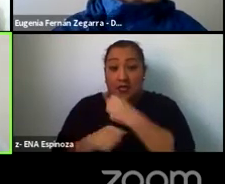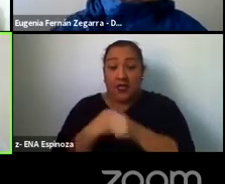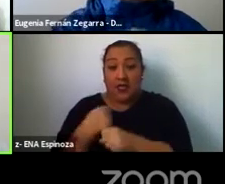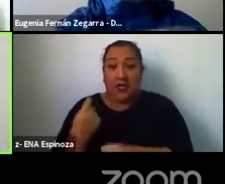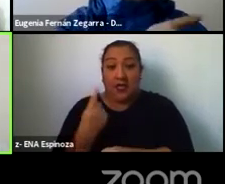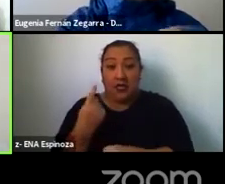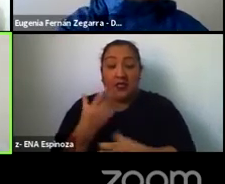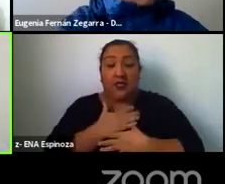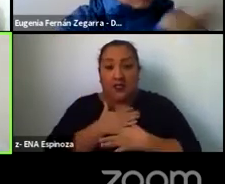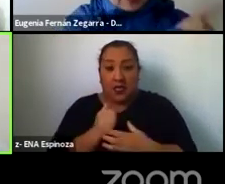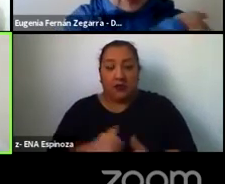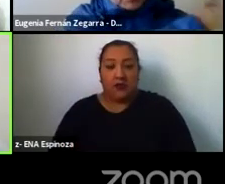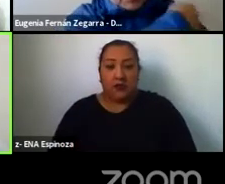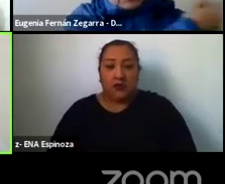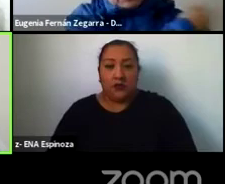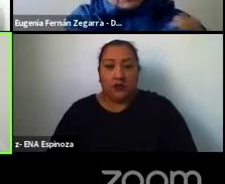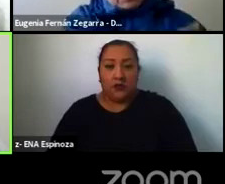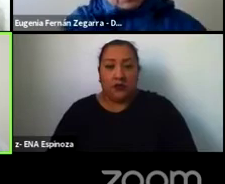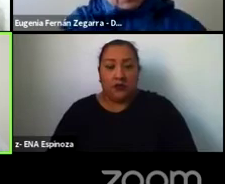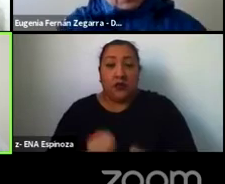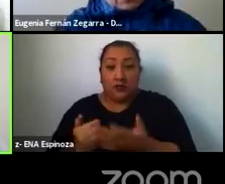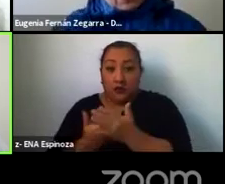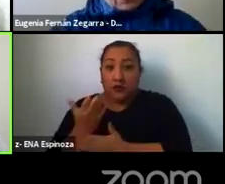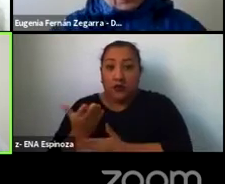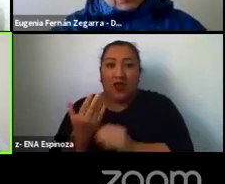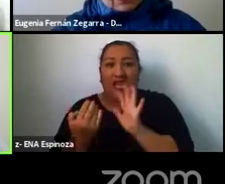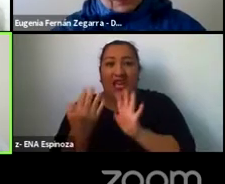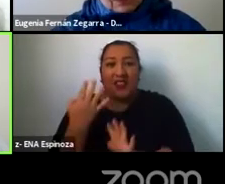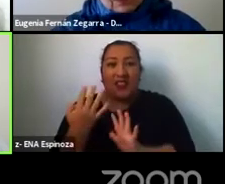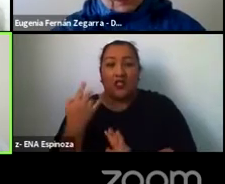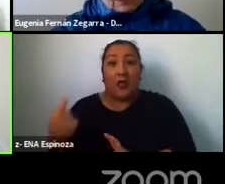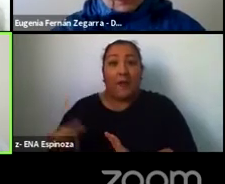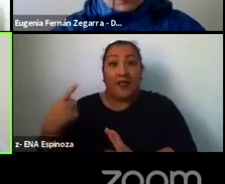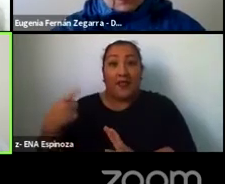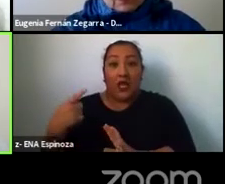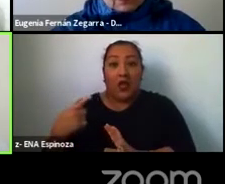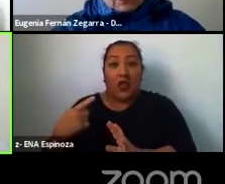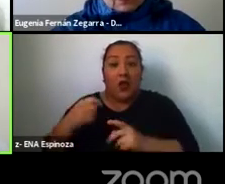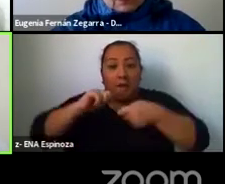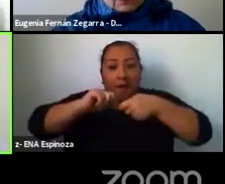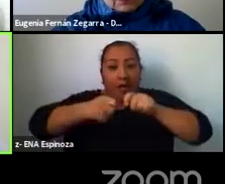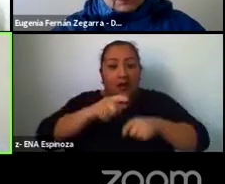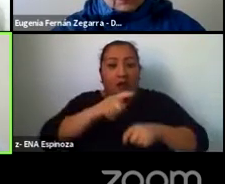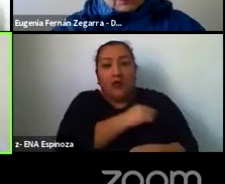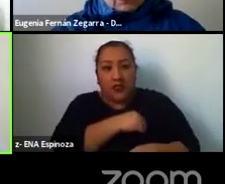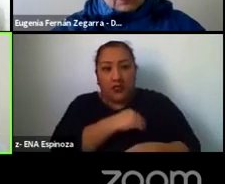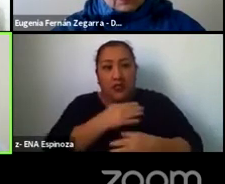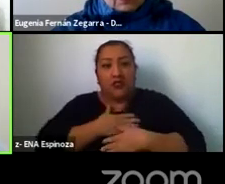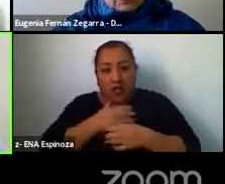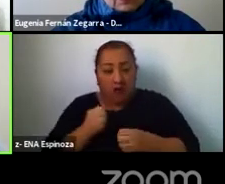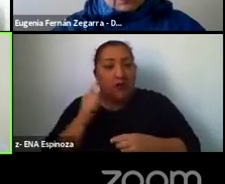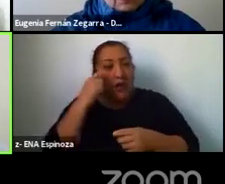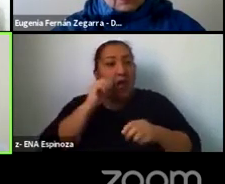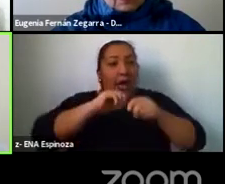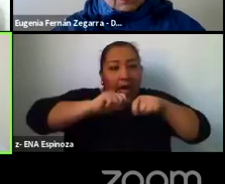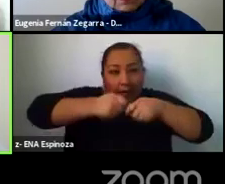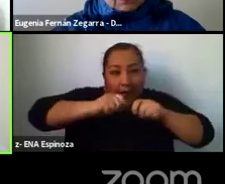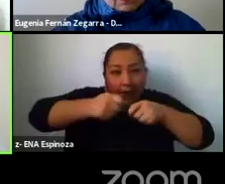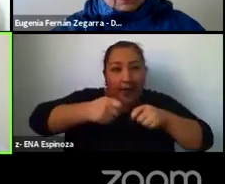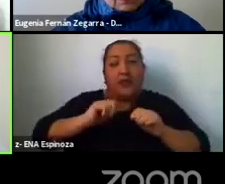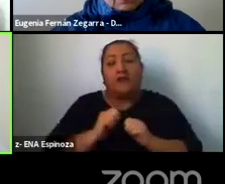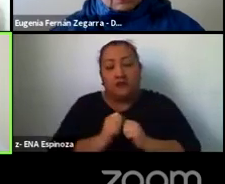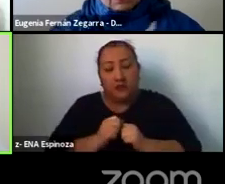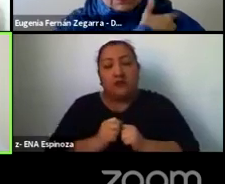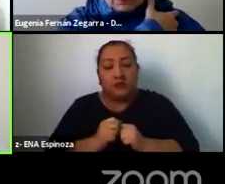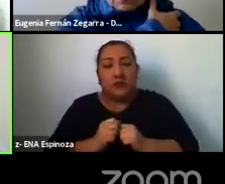de Salud envió 14 ventiladores mecánicos a el Ministerio de Salud para su reparación, dado que se